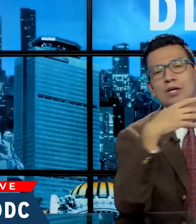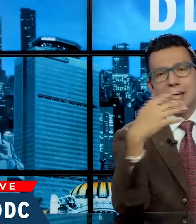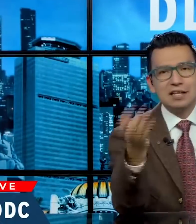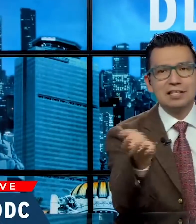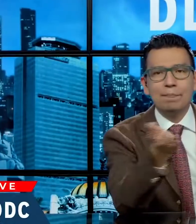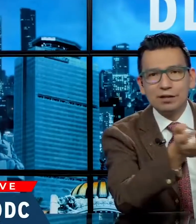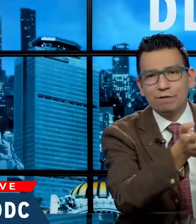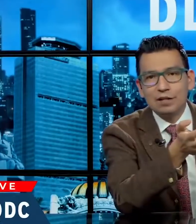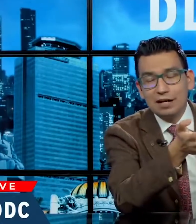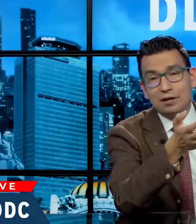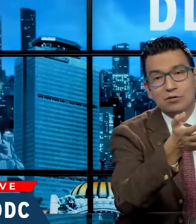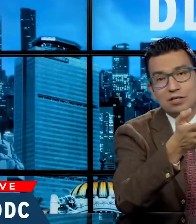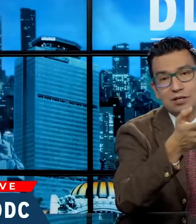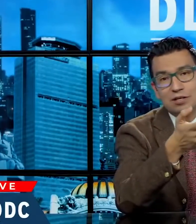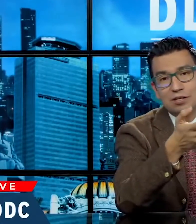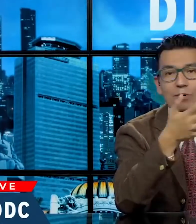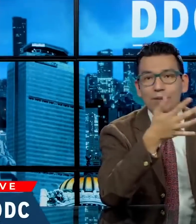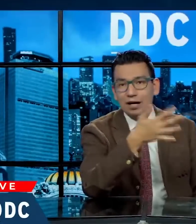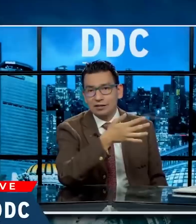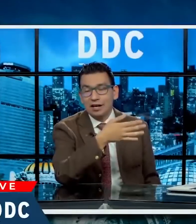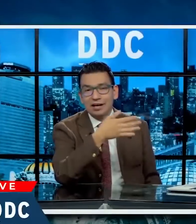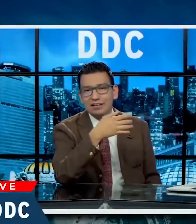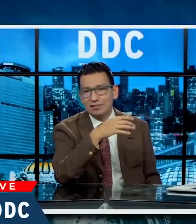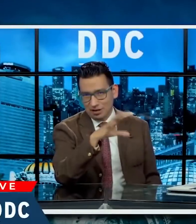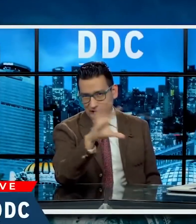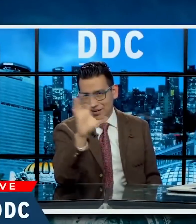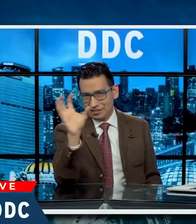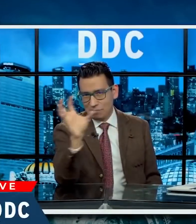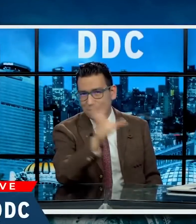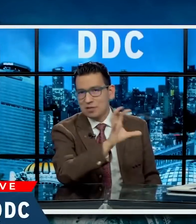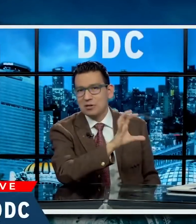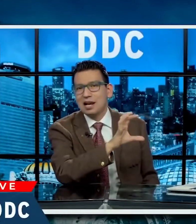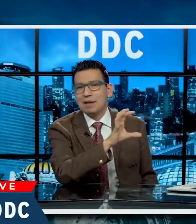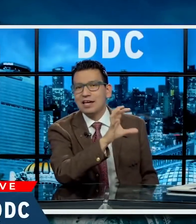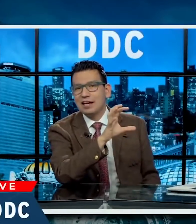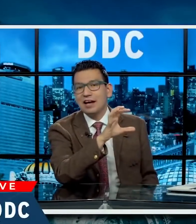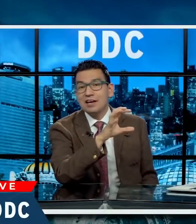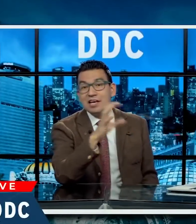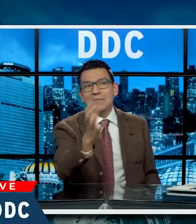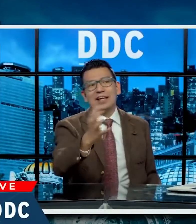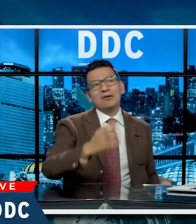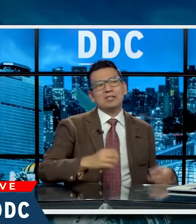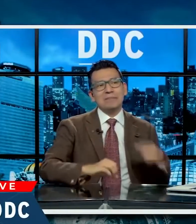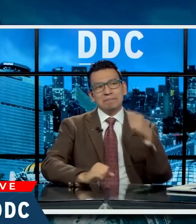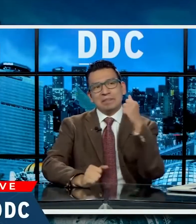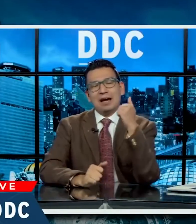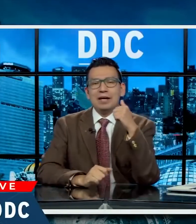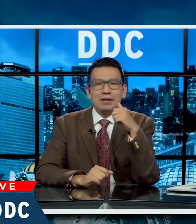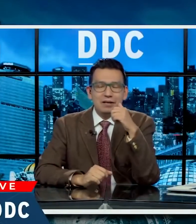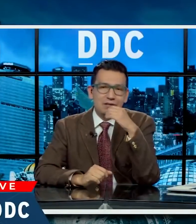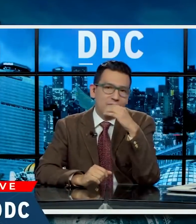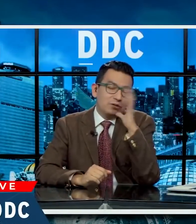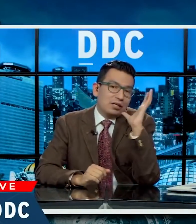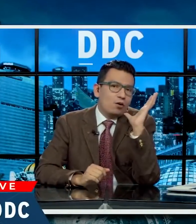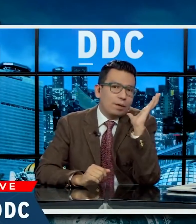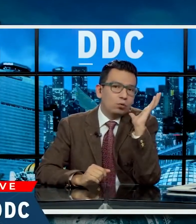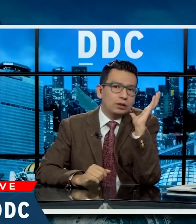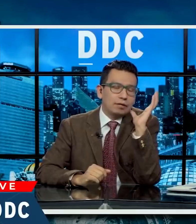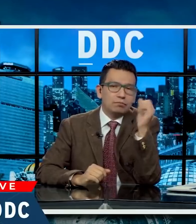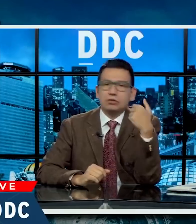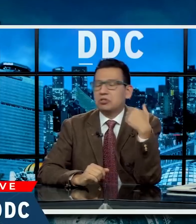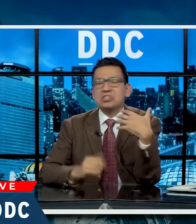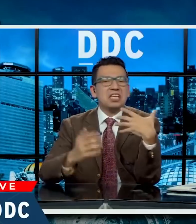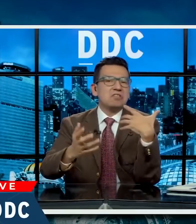no va a haber impunidad, es la parte final que nos dice Ebrard en este momento de la mañanera. Y María José, a ver, yo te